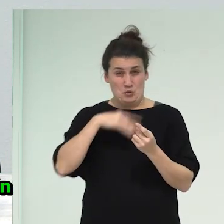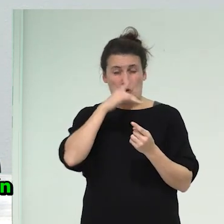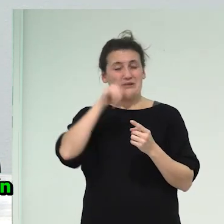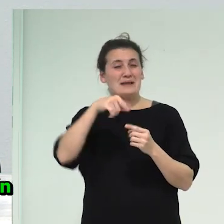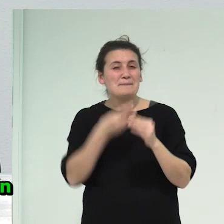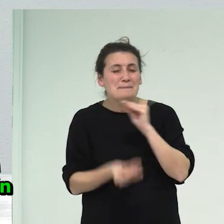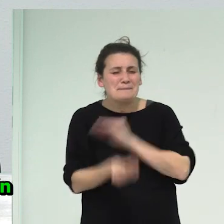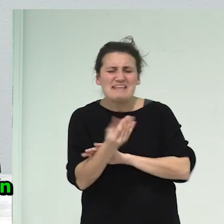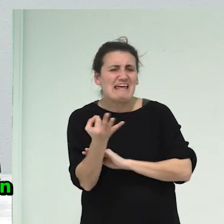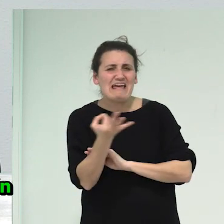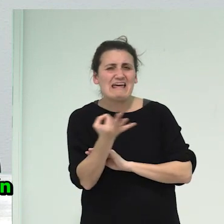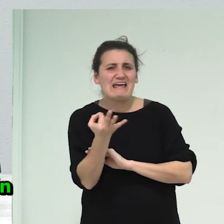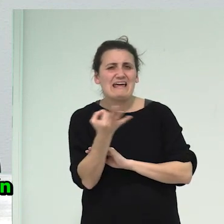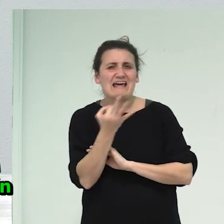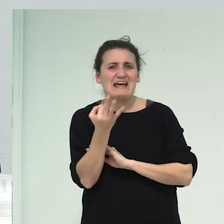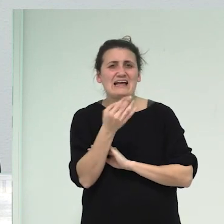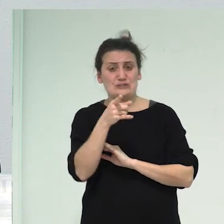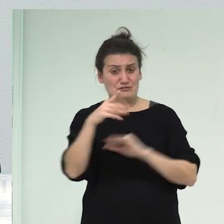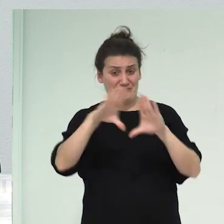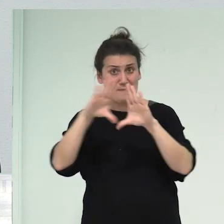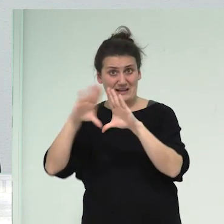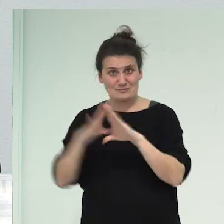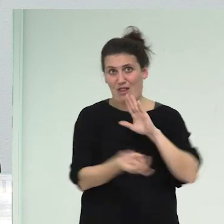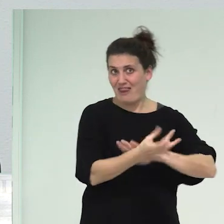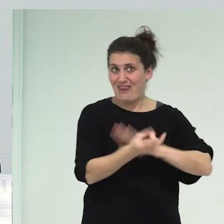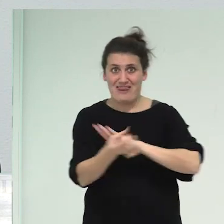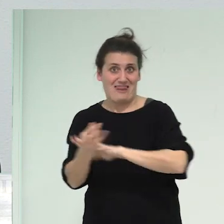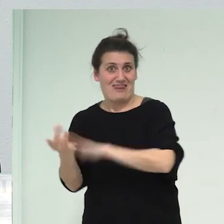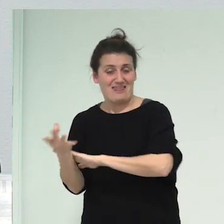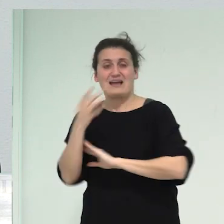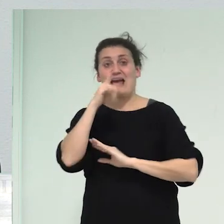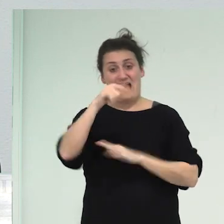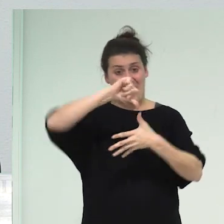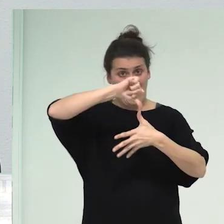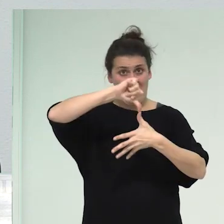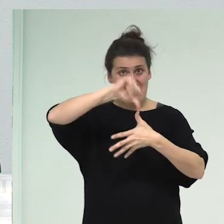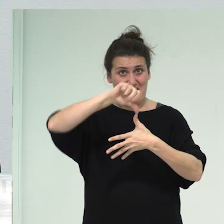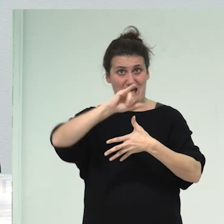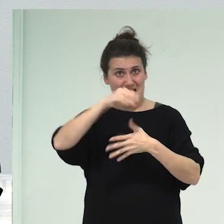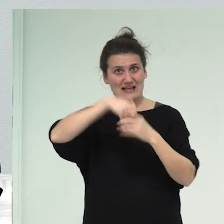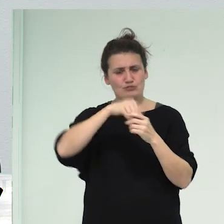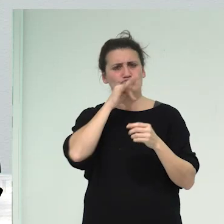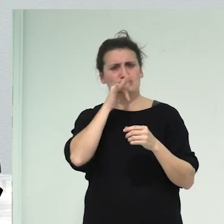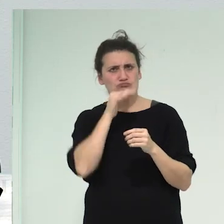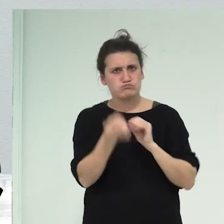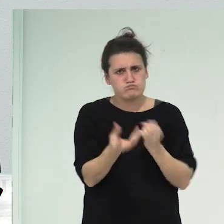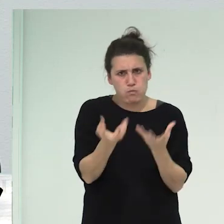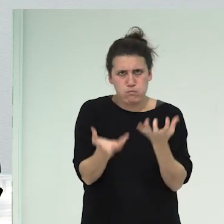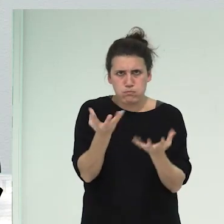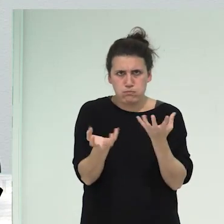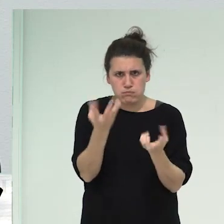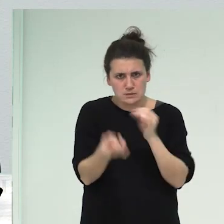también estos feminismos que desde América Latina están en ebullición, que son los